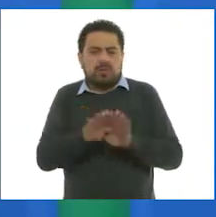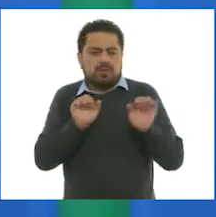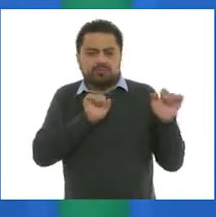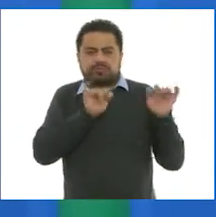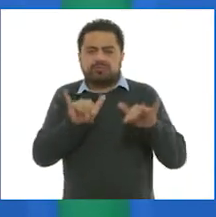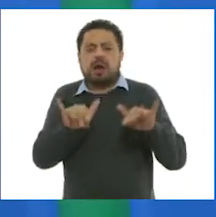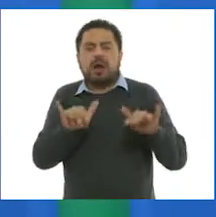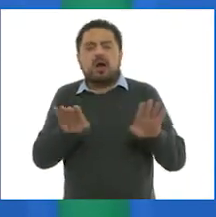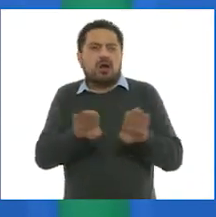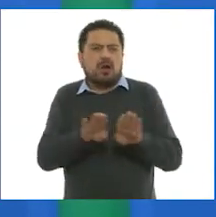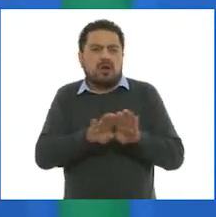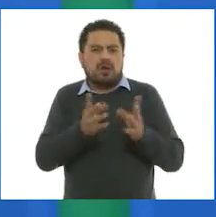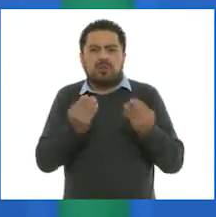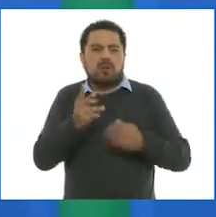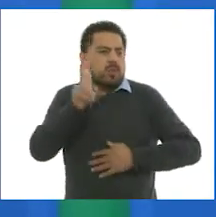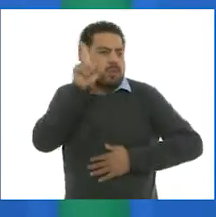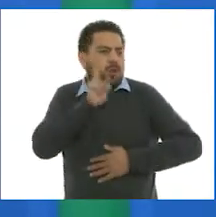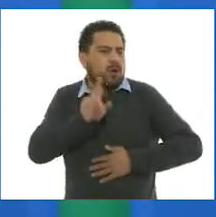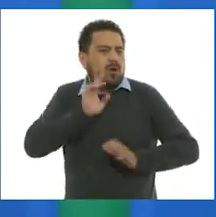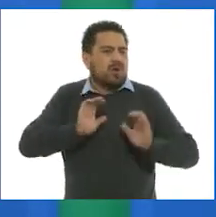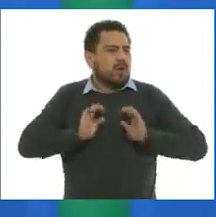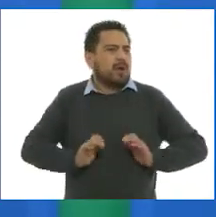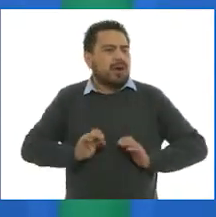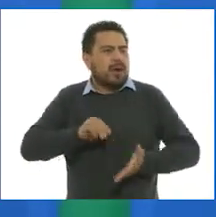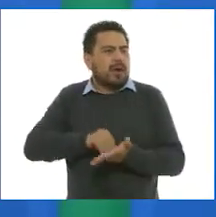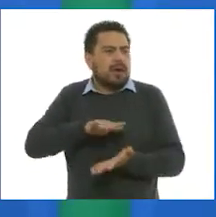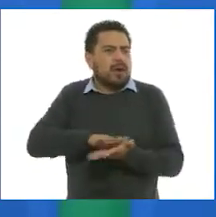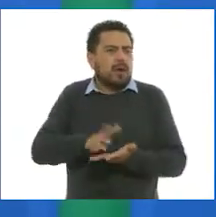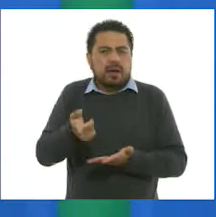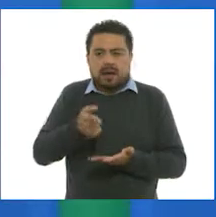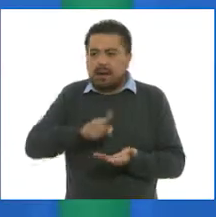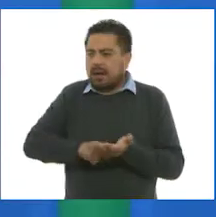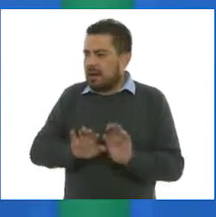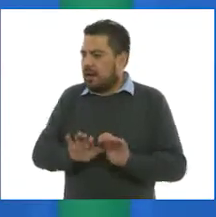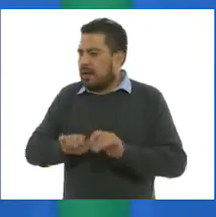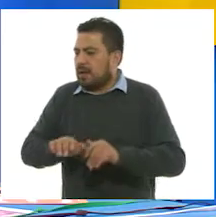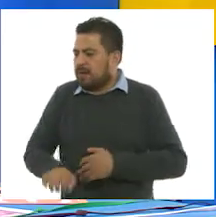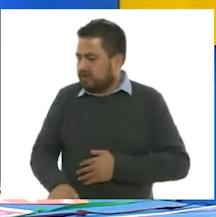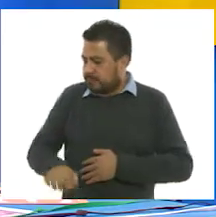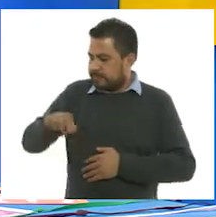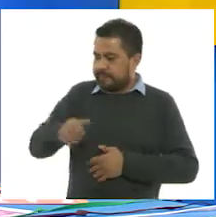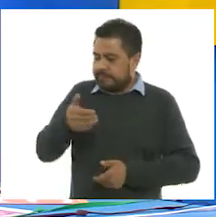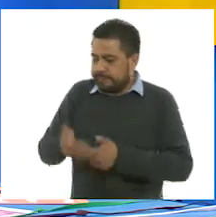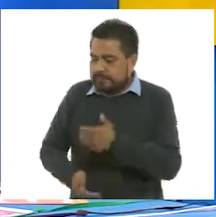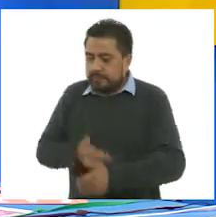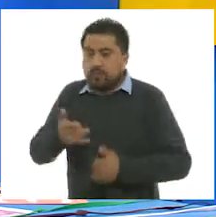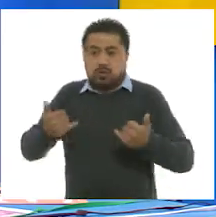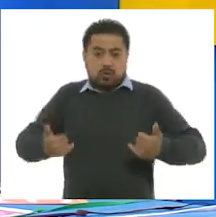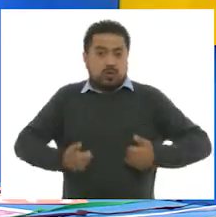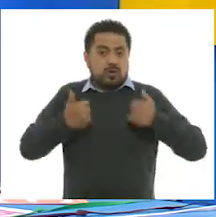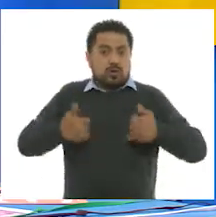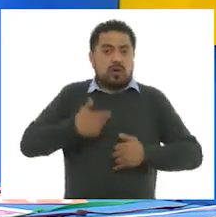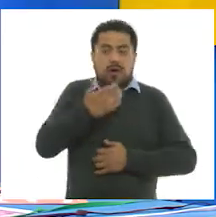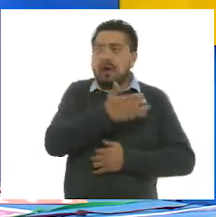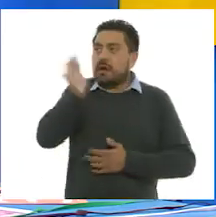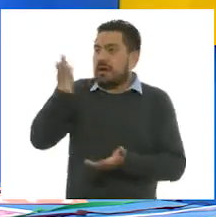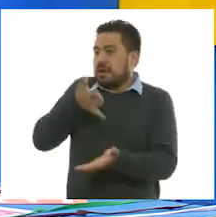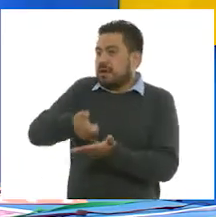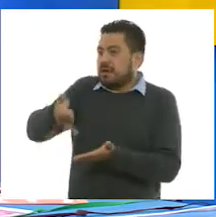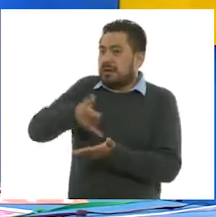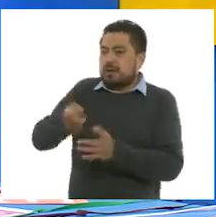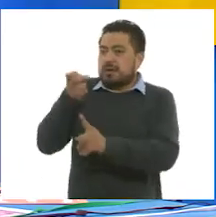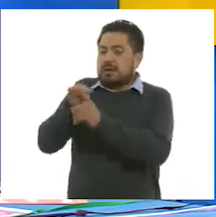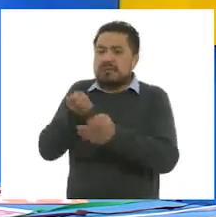de paso, como muchas pruebas físicas que marcaba su ingreso a la edad adulta. Los jóvenes campesinos, por su parte,